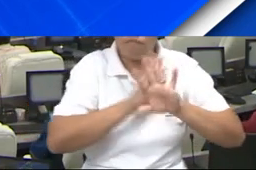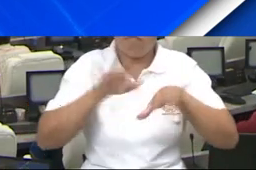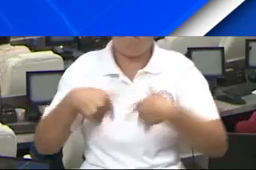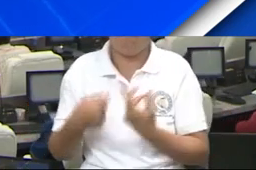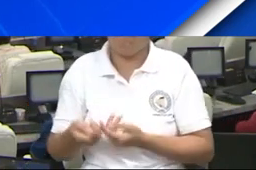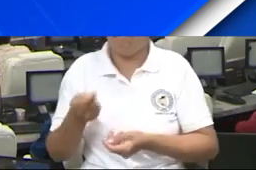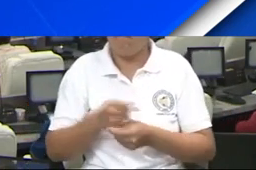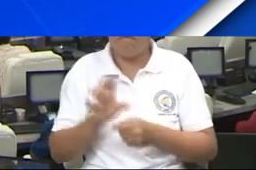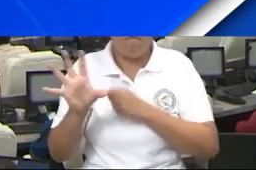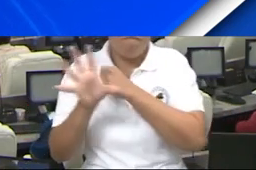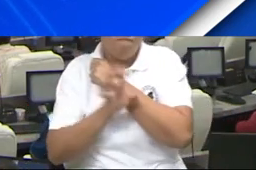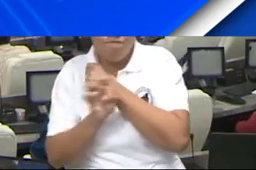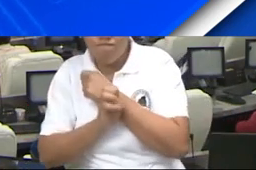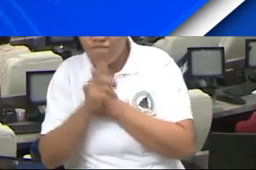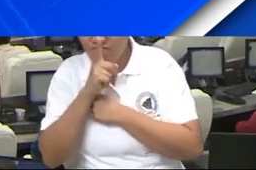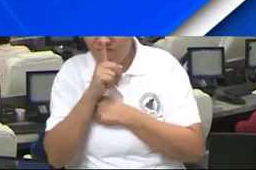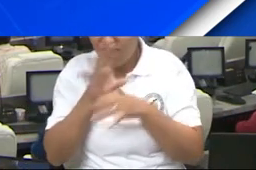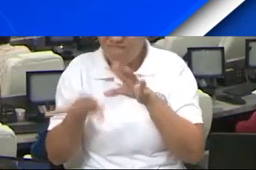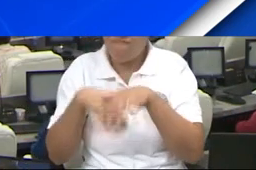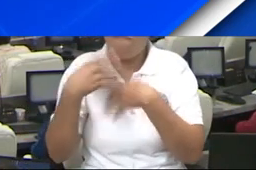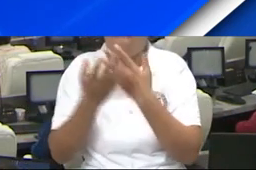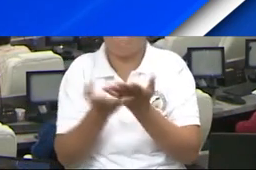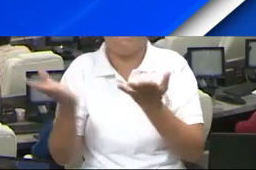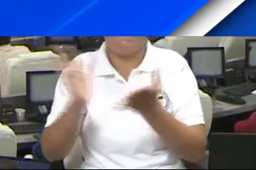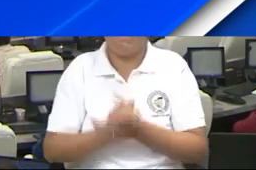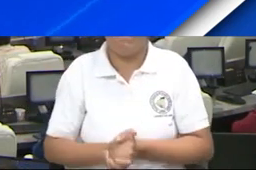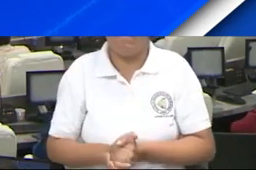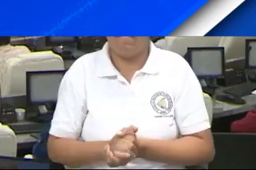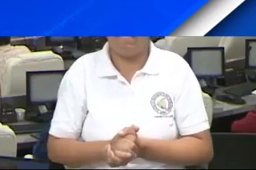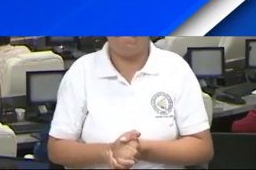el contrabando y además